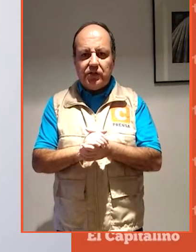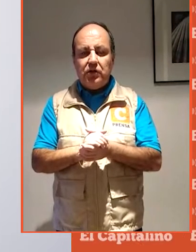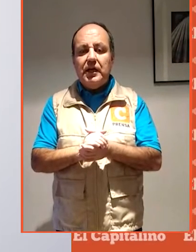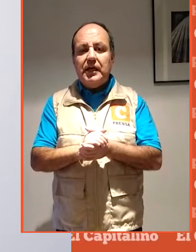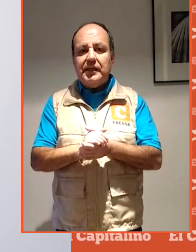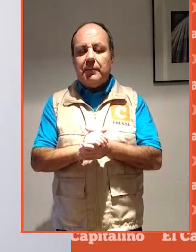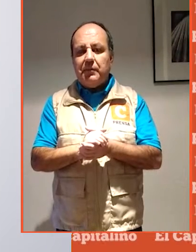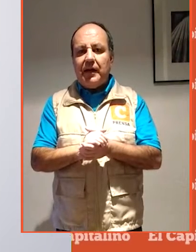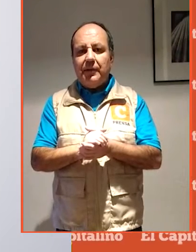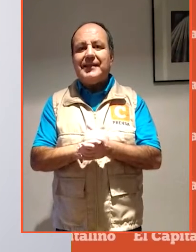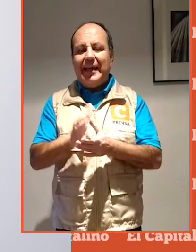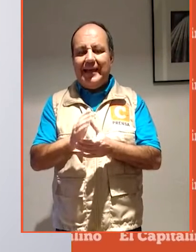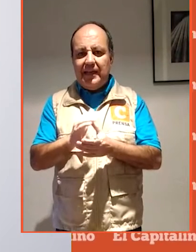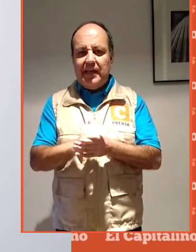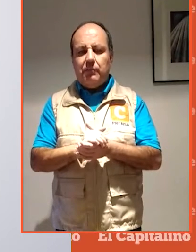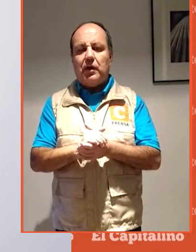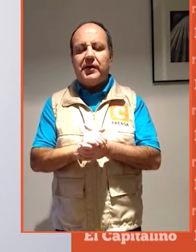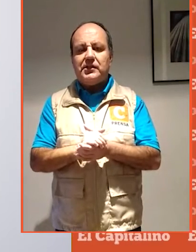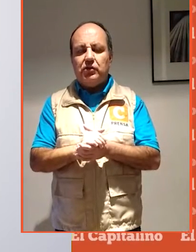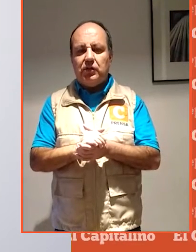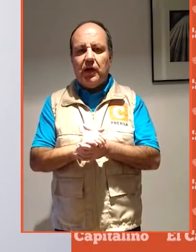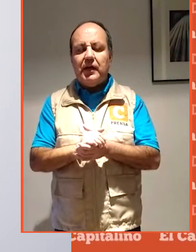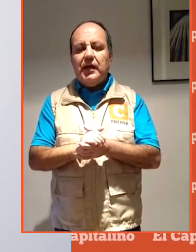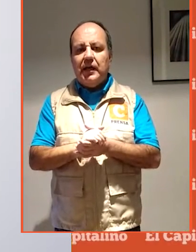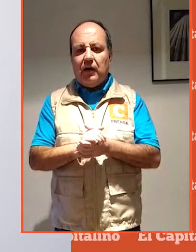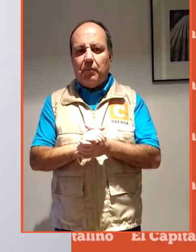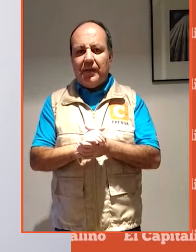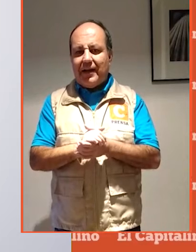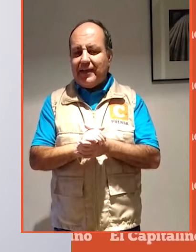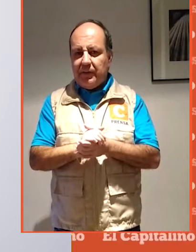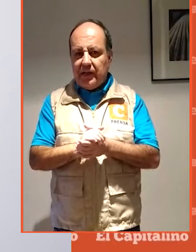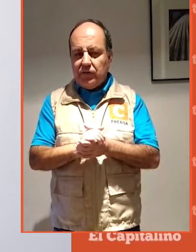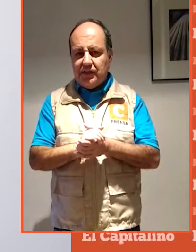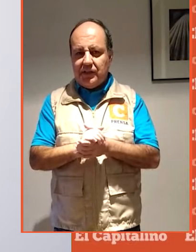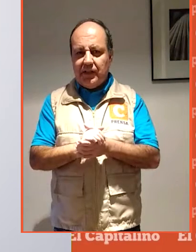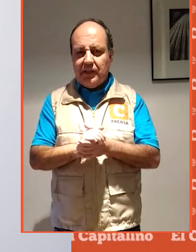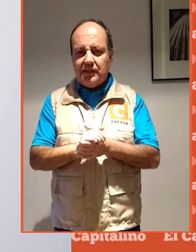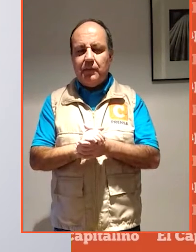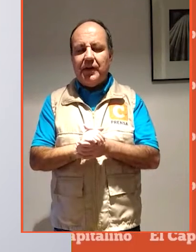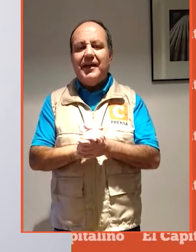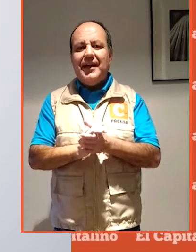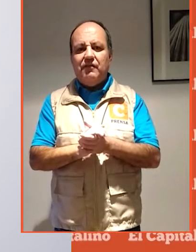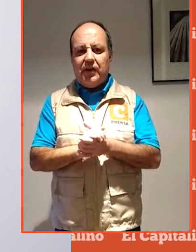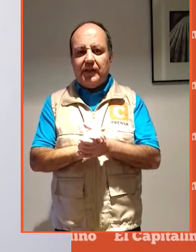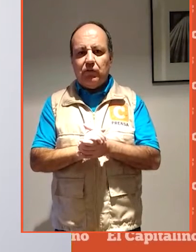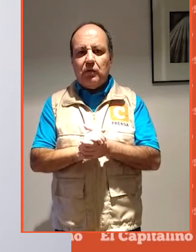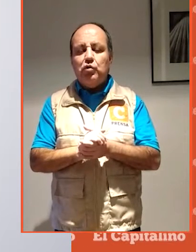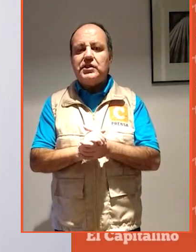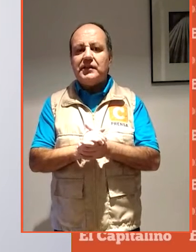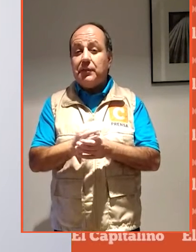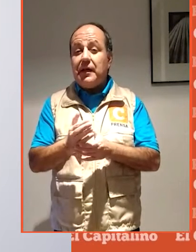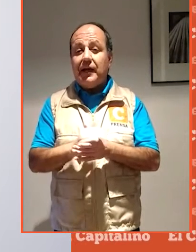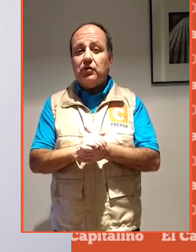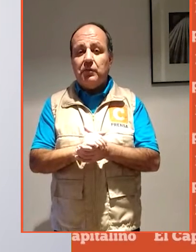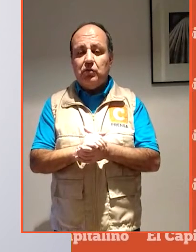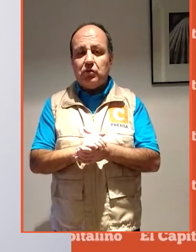en una ocasión, y es la primera vez en Liga, porque había sido titular en la Copa del Rey el pasado 17 de diciembre, enfrentando al